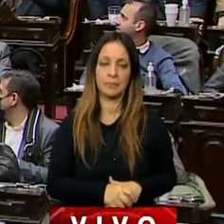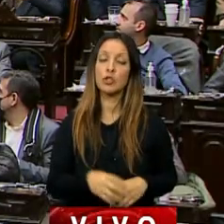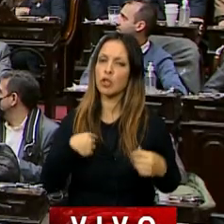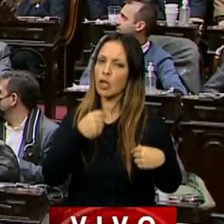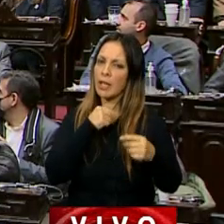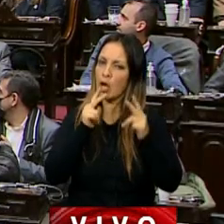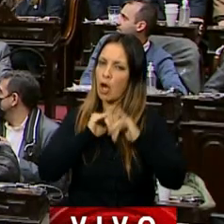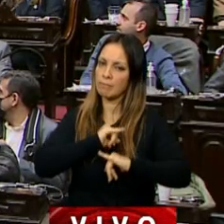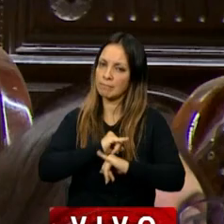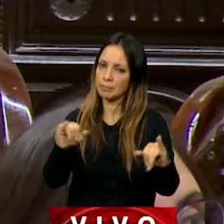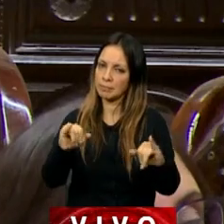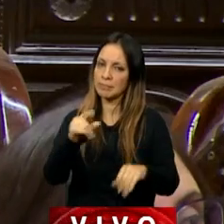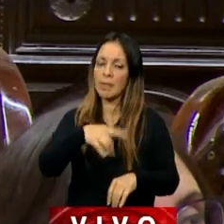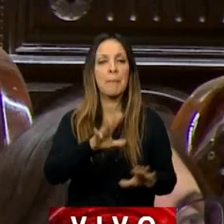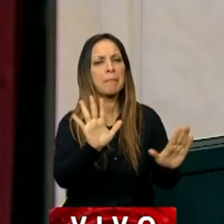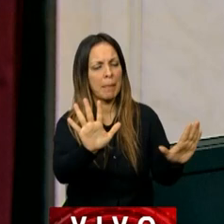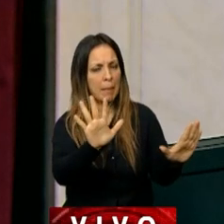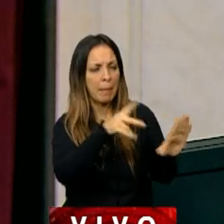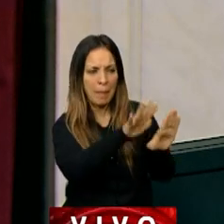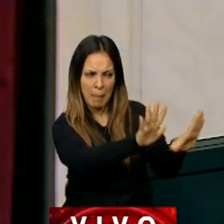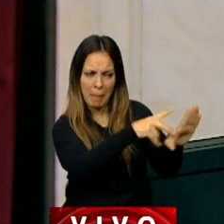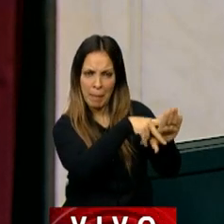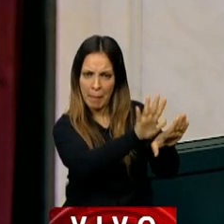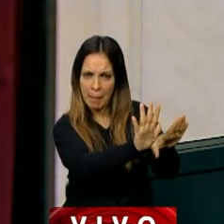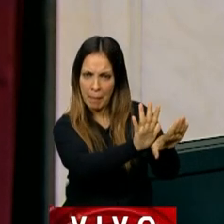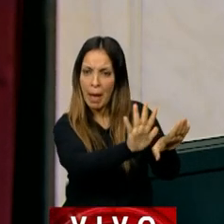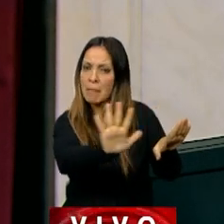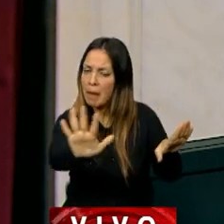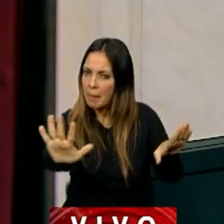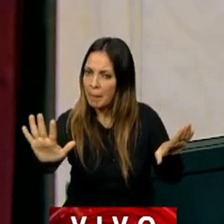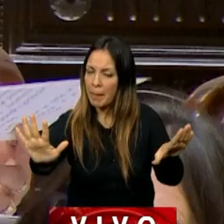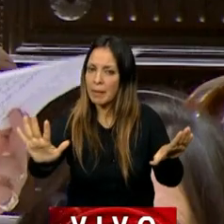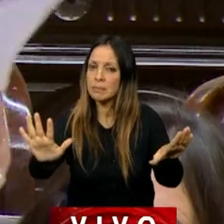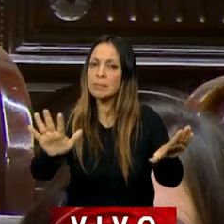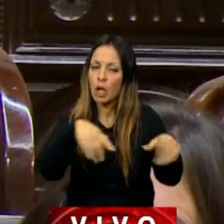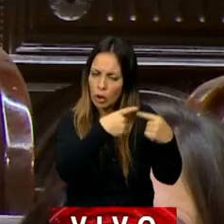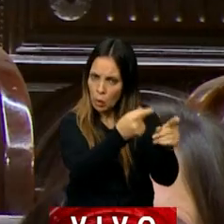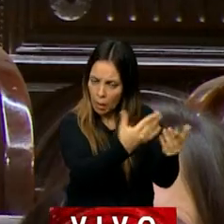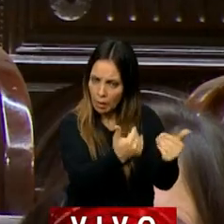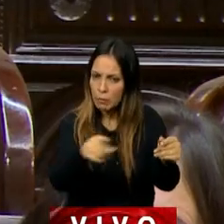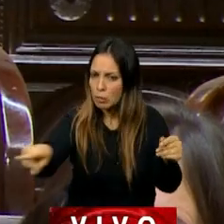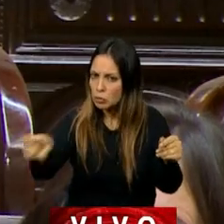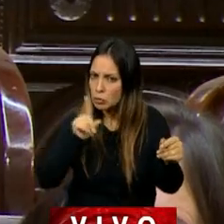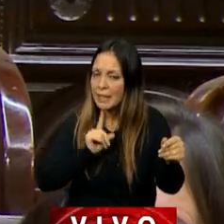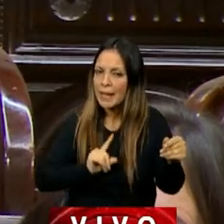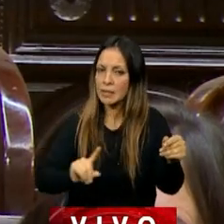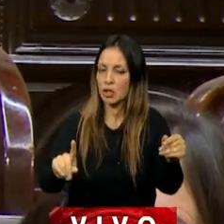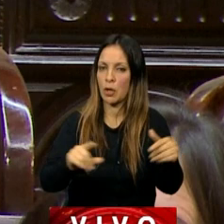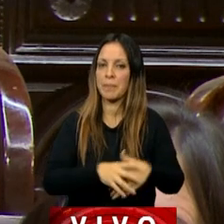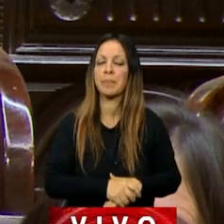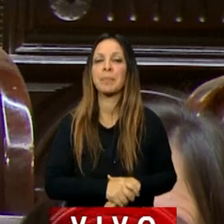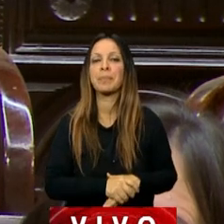Quiero recordarle a los señores diputados. Espere un momento. Continúe, diputada.